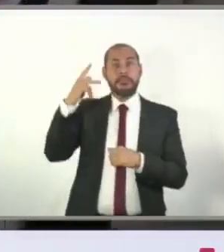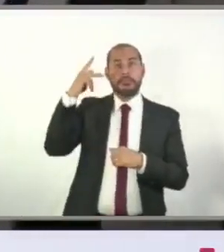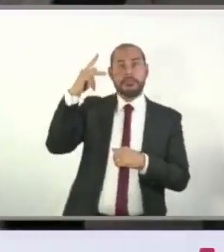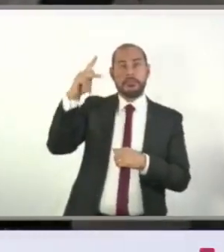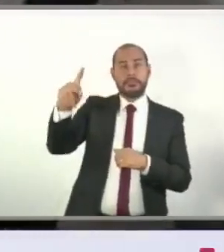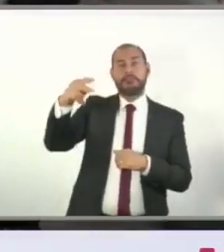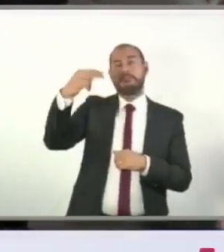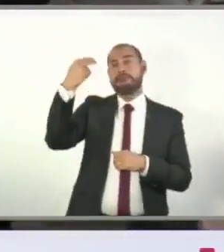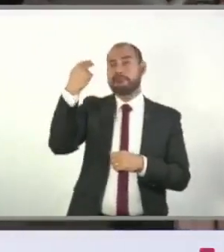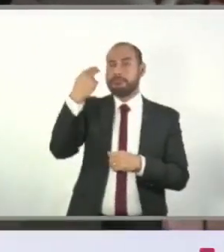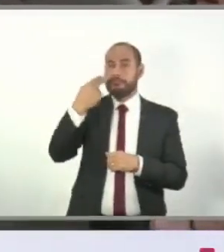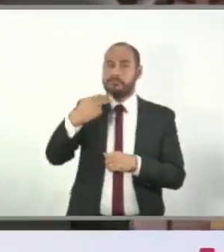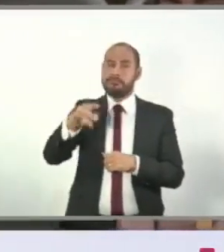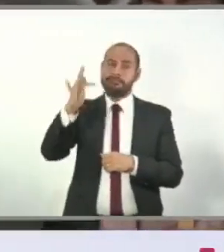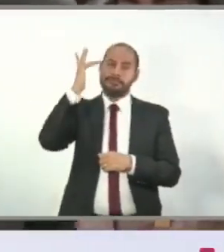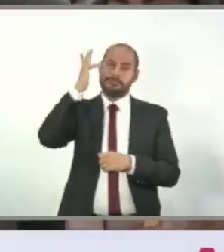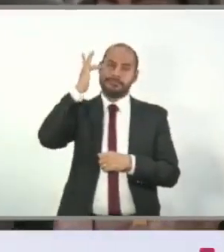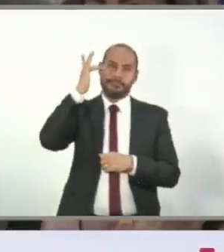santificado